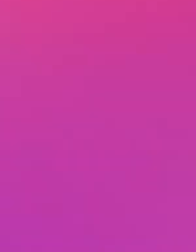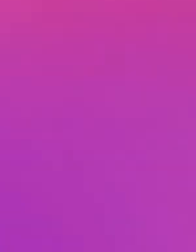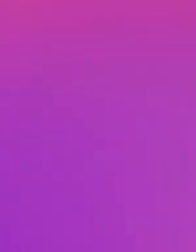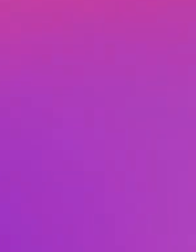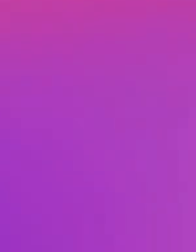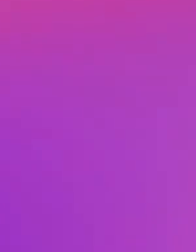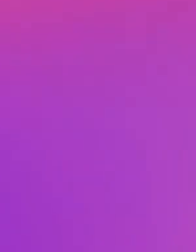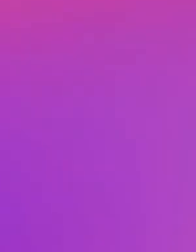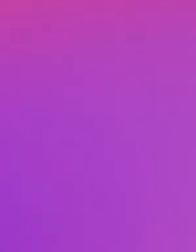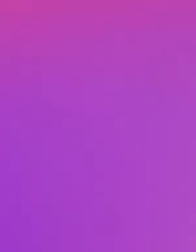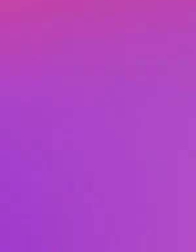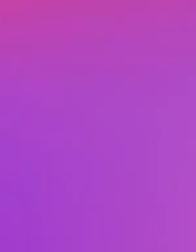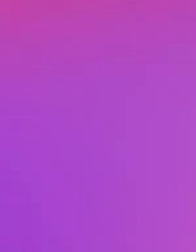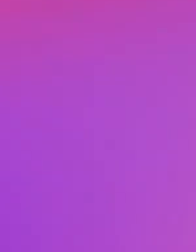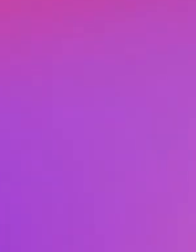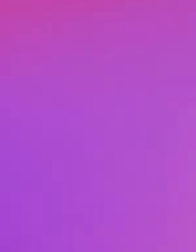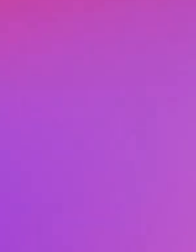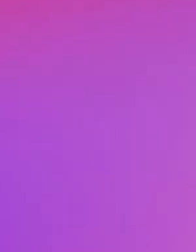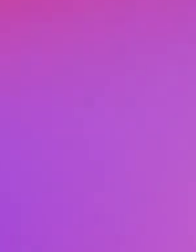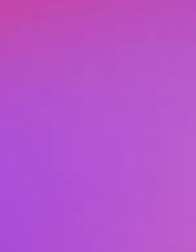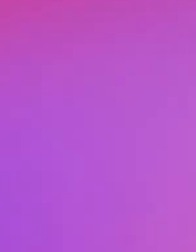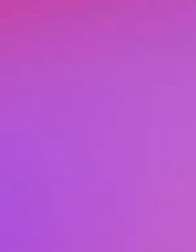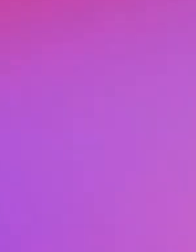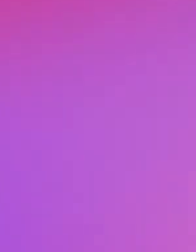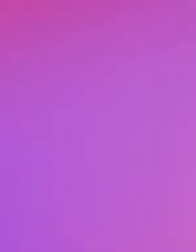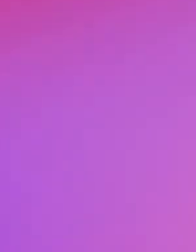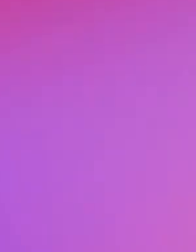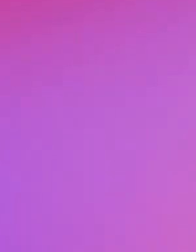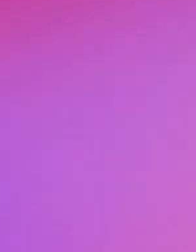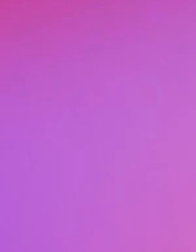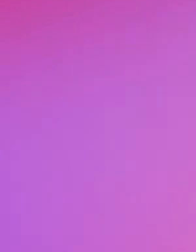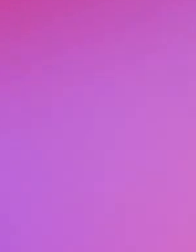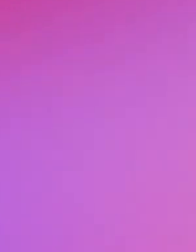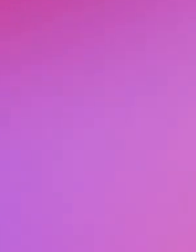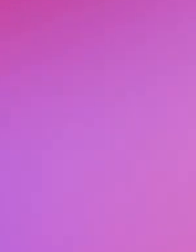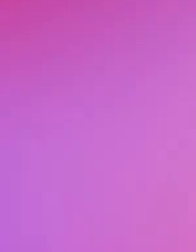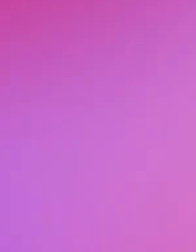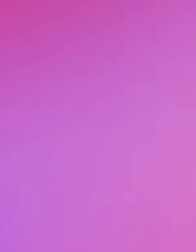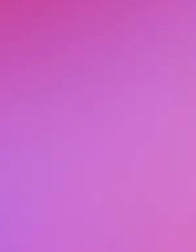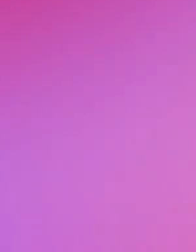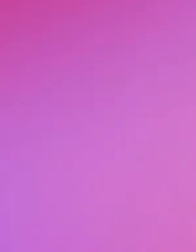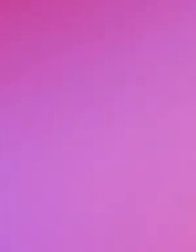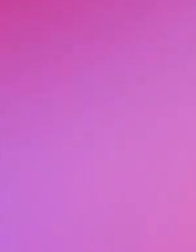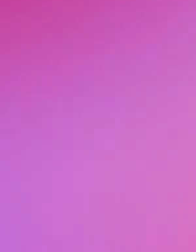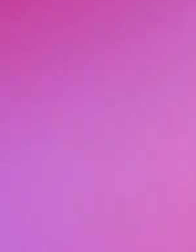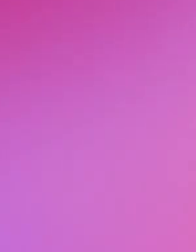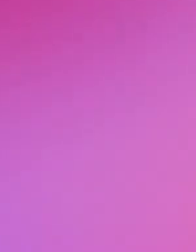conalitec.cep.gob.mx. Y recuerda que también cuentas con el sitio